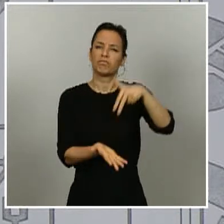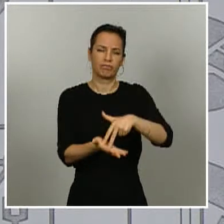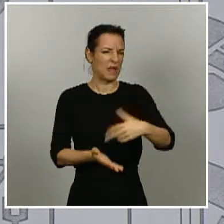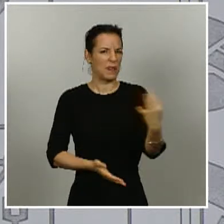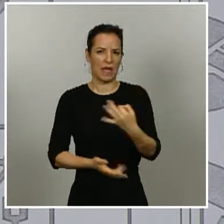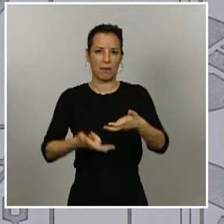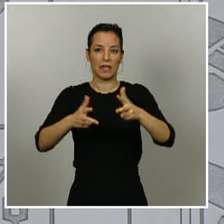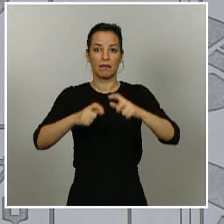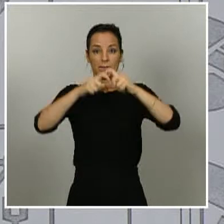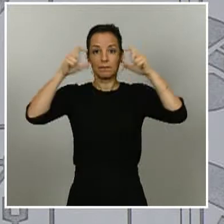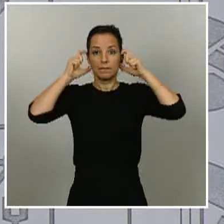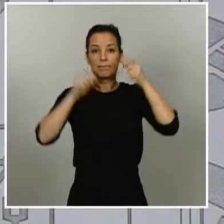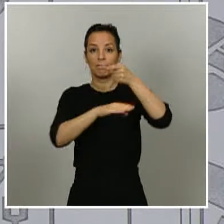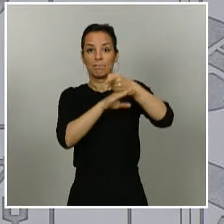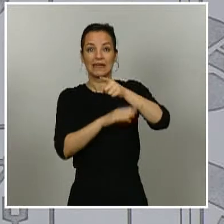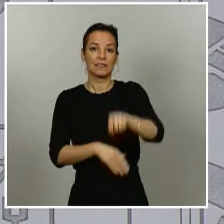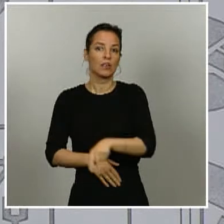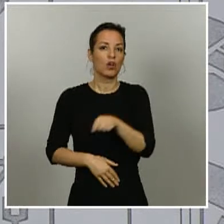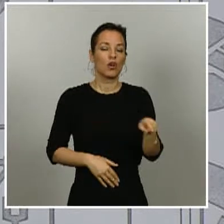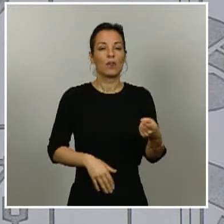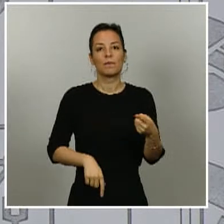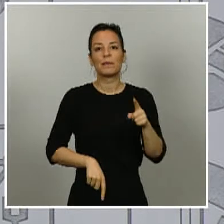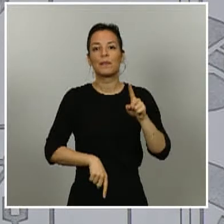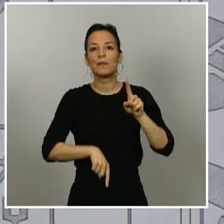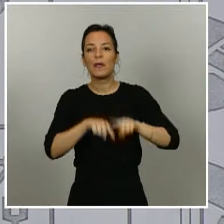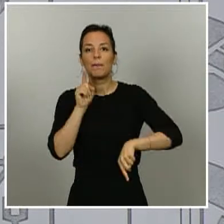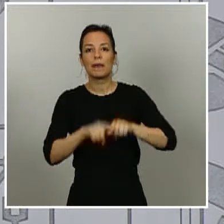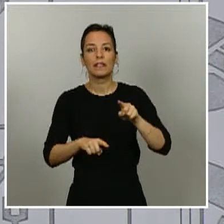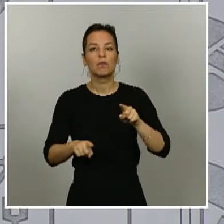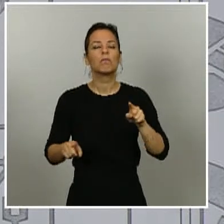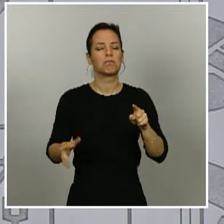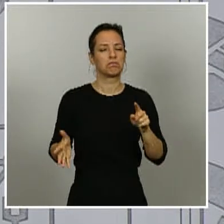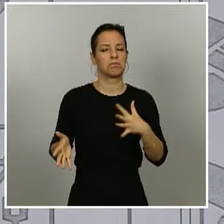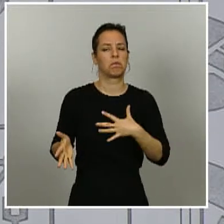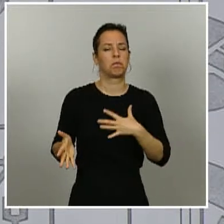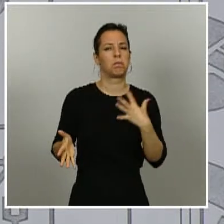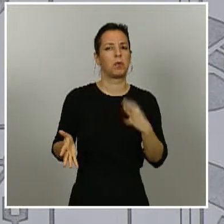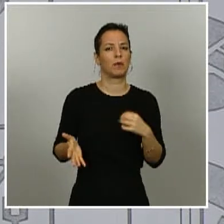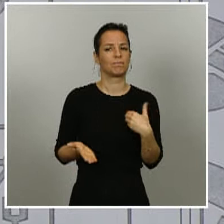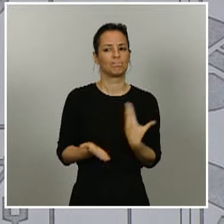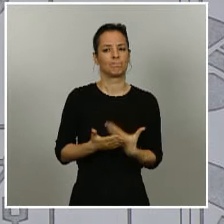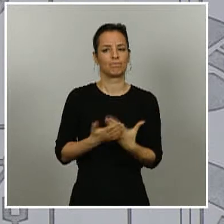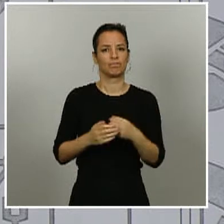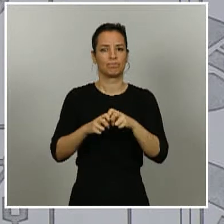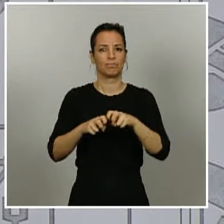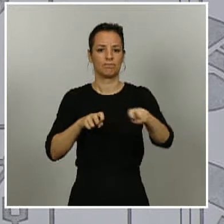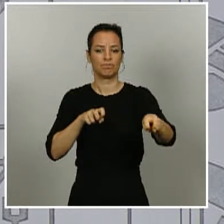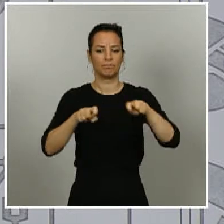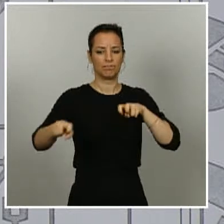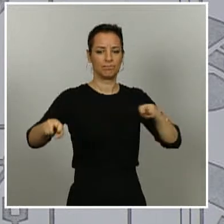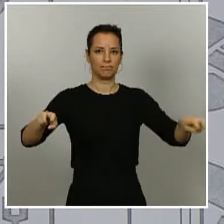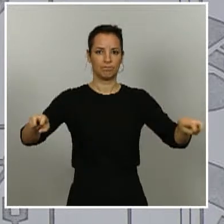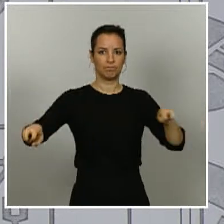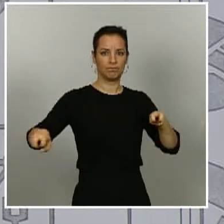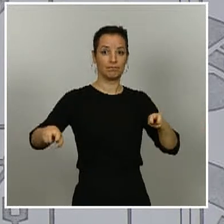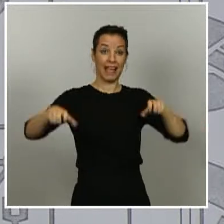no, depende mucho de la posibilidad de garantizar esas distancias, tanto en las